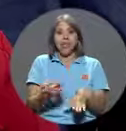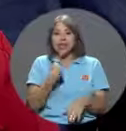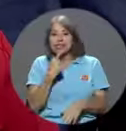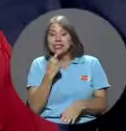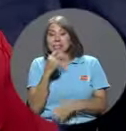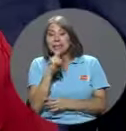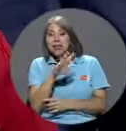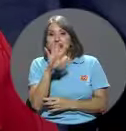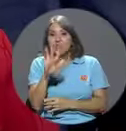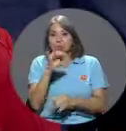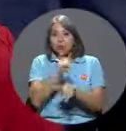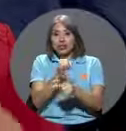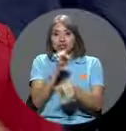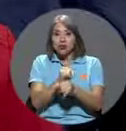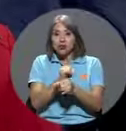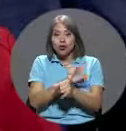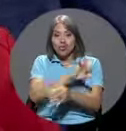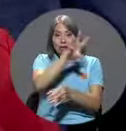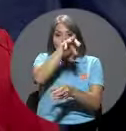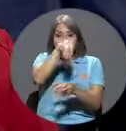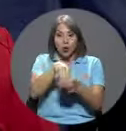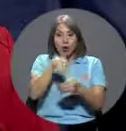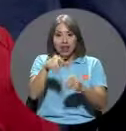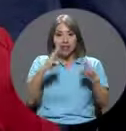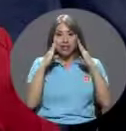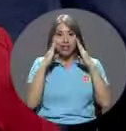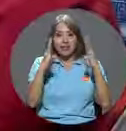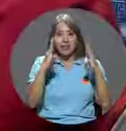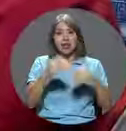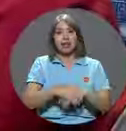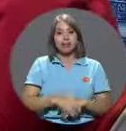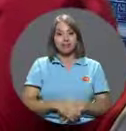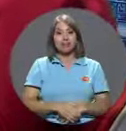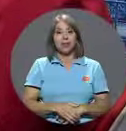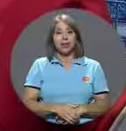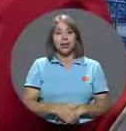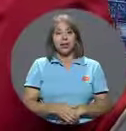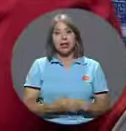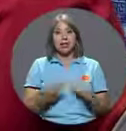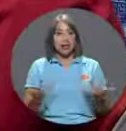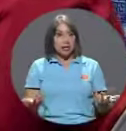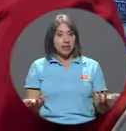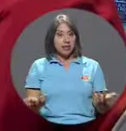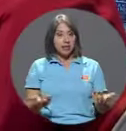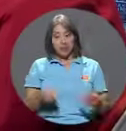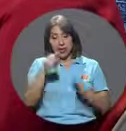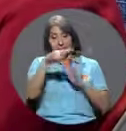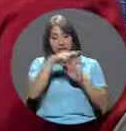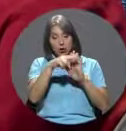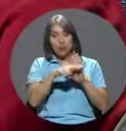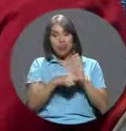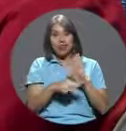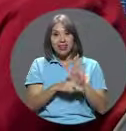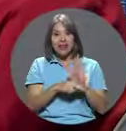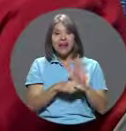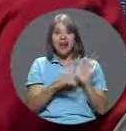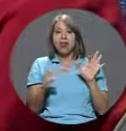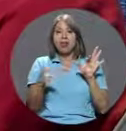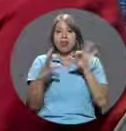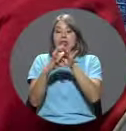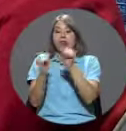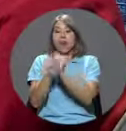instituciones que están involucradas en ese abordaje interinstitucional, y el contexto de esta normativa